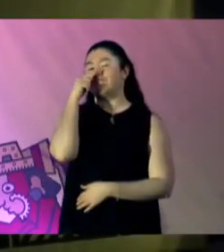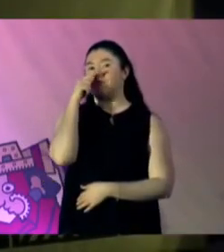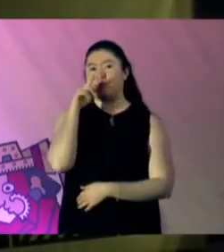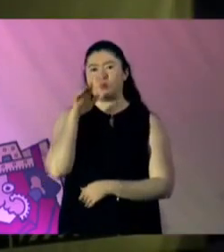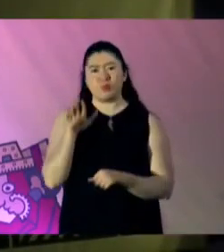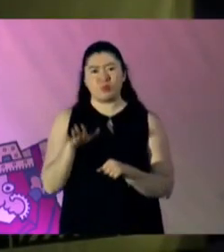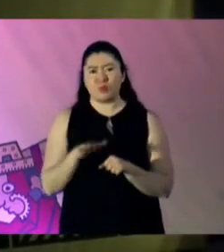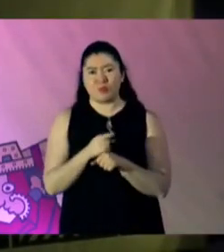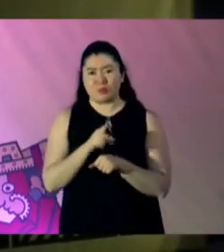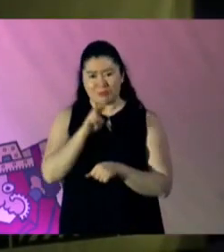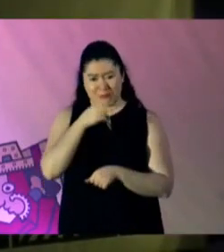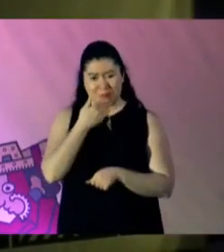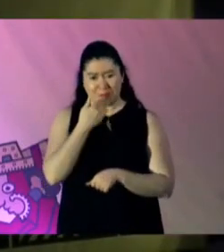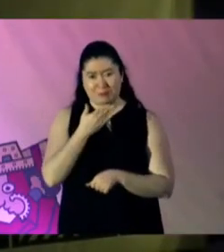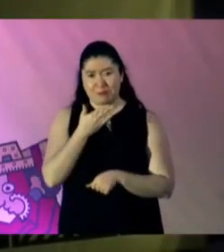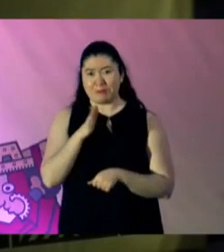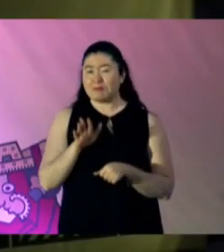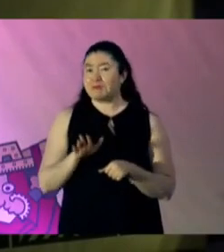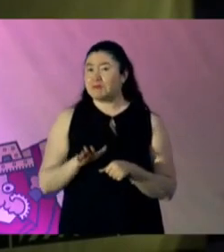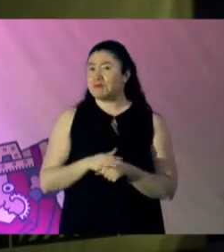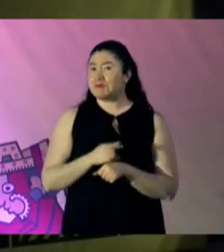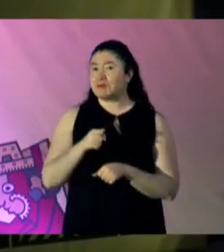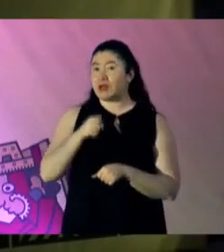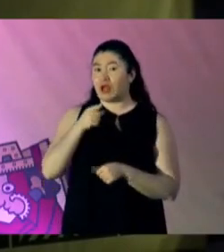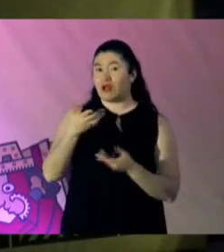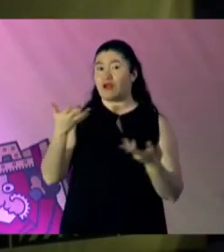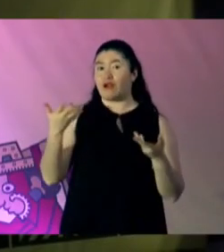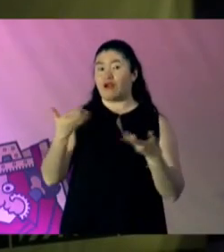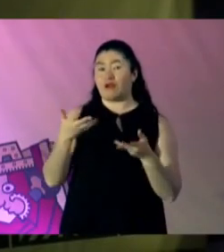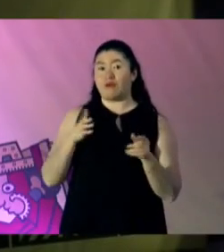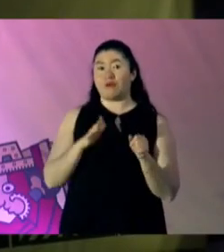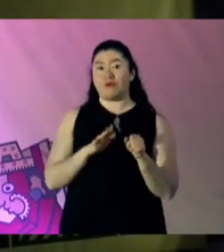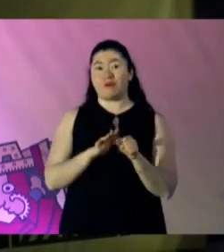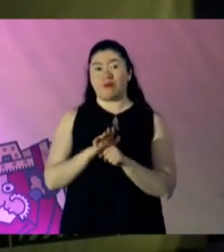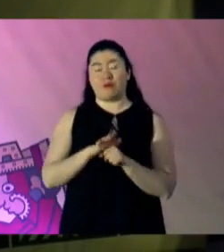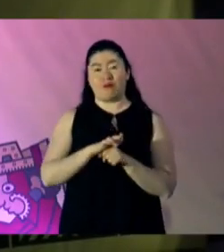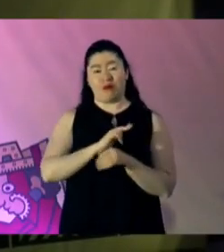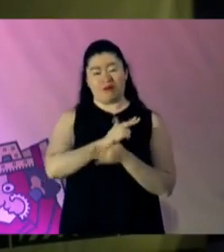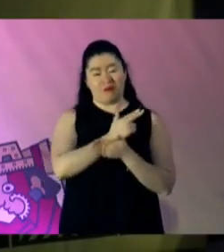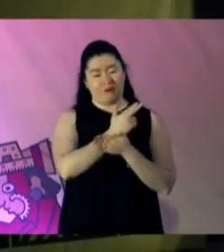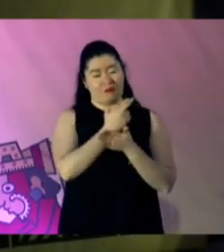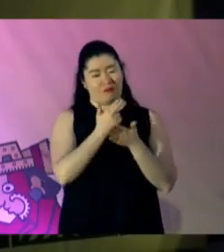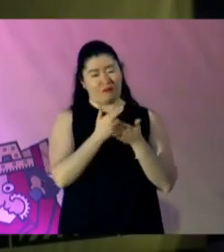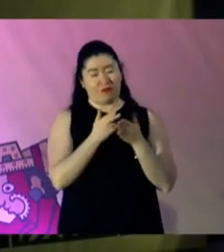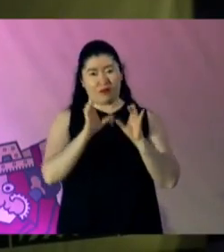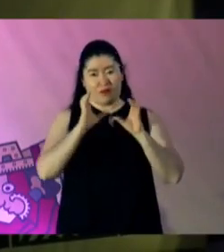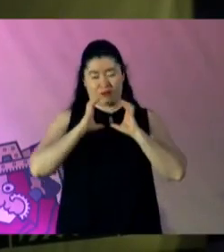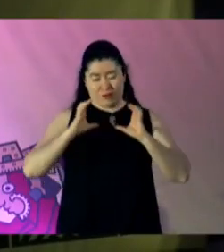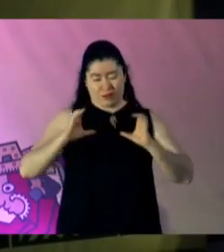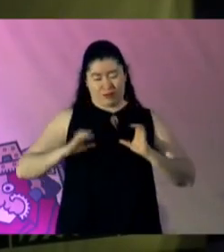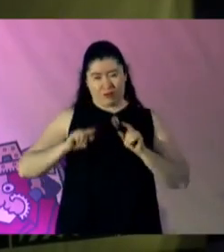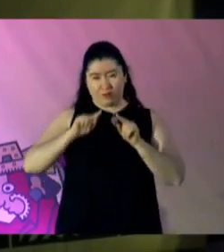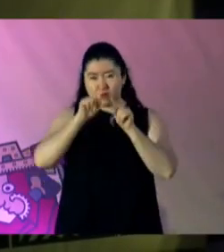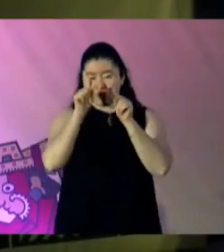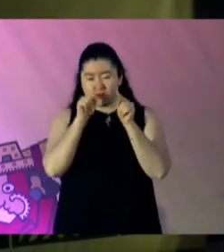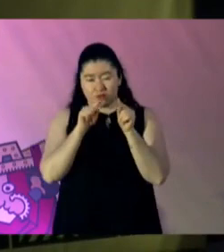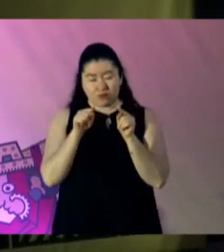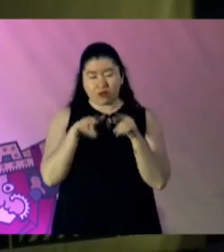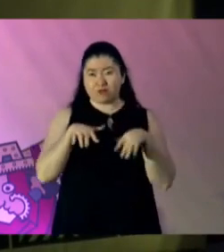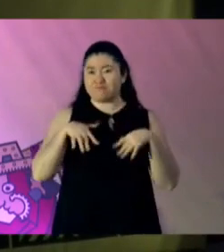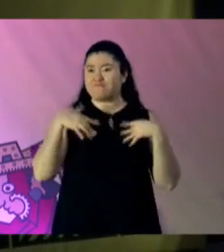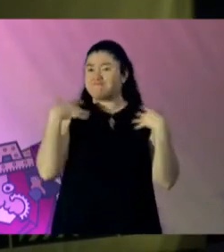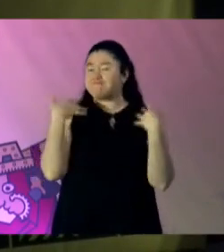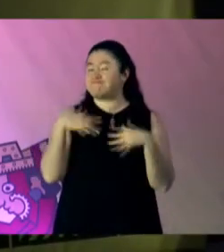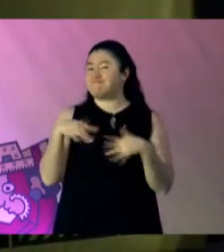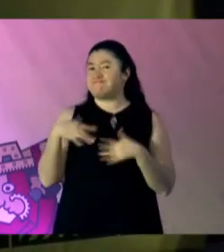porque resulta que es él el que tenía mucho mejor trazo de anatomía entonces esto es ver estos dibujados